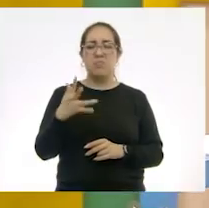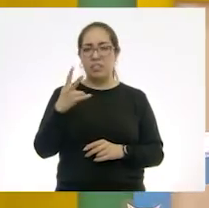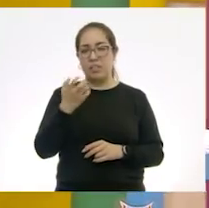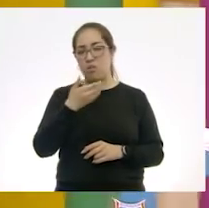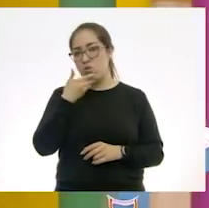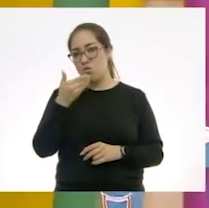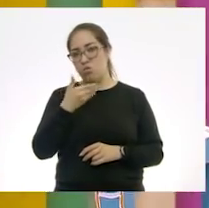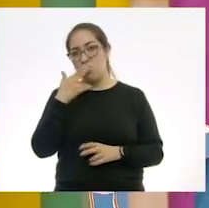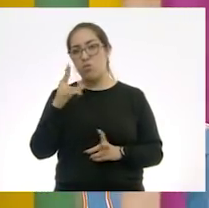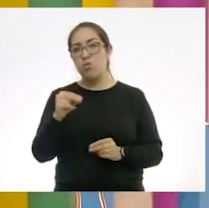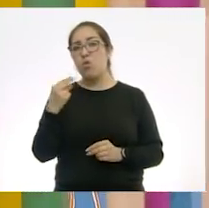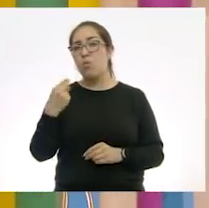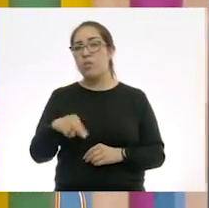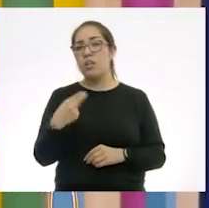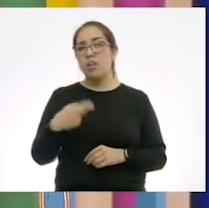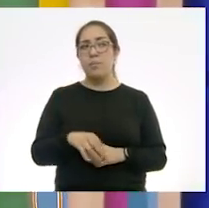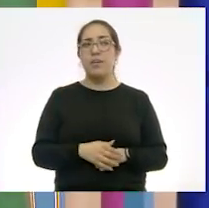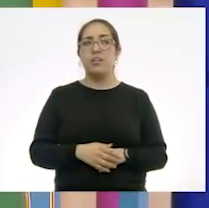común. ¿Cómo?